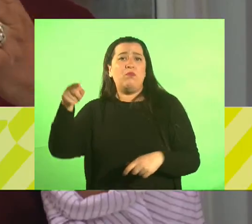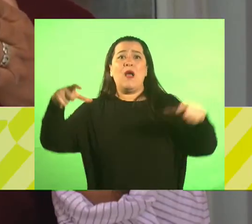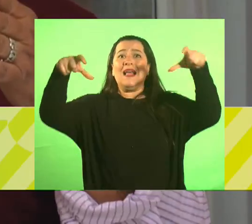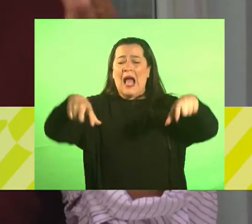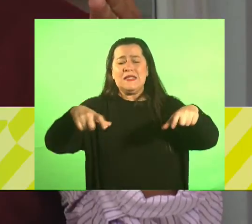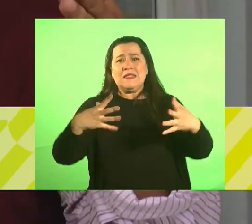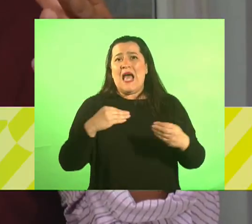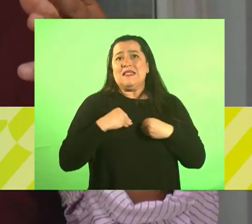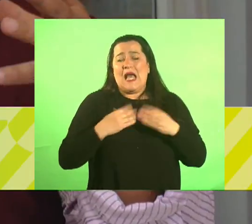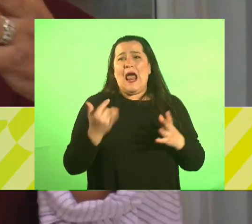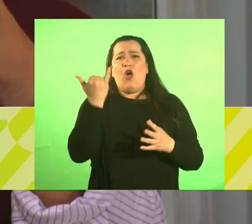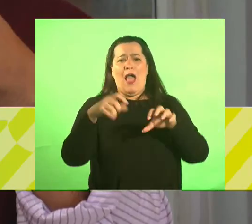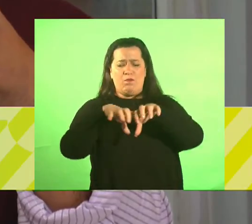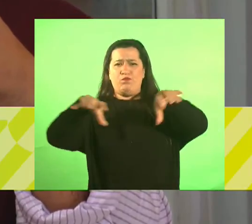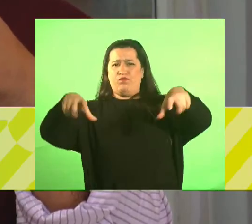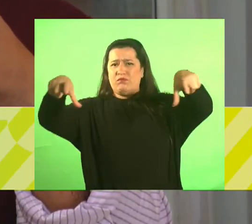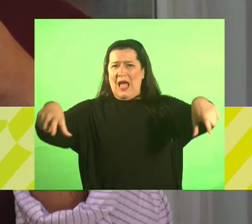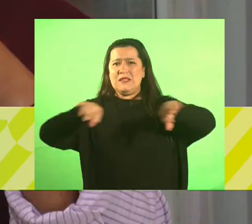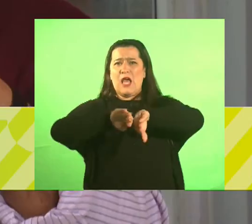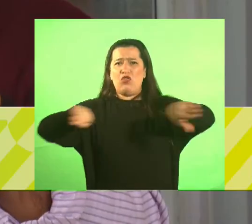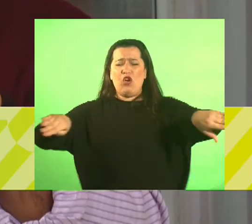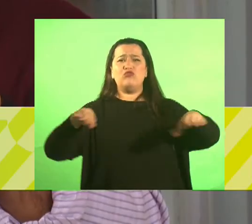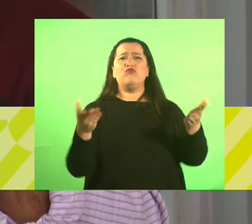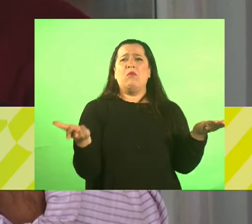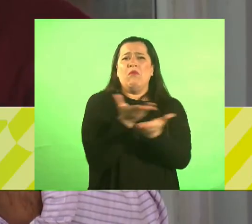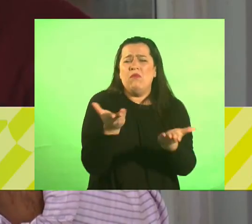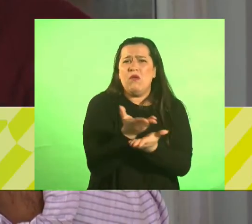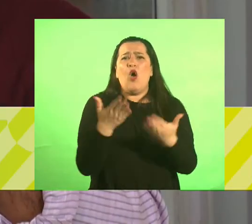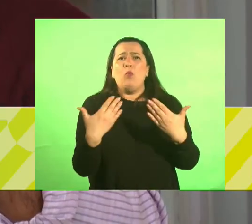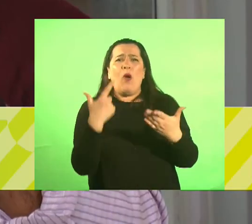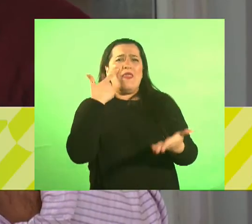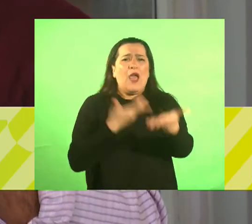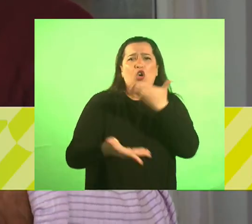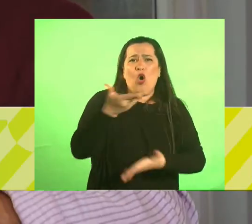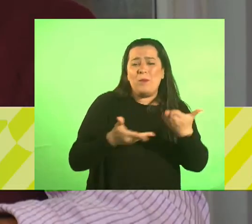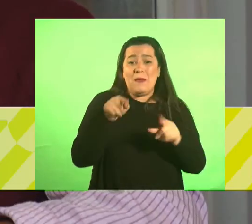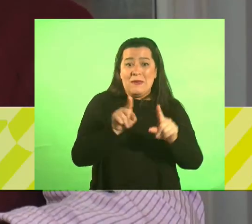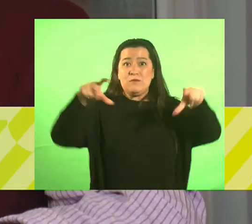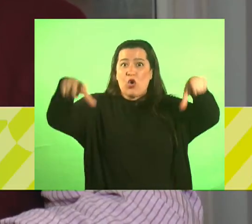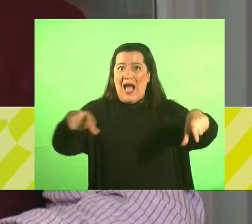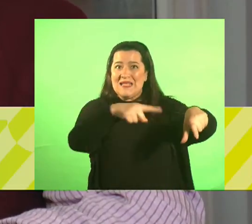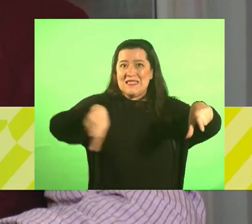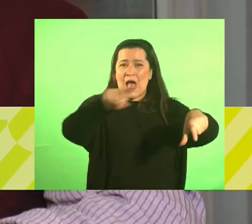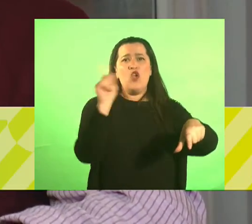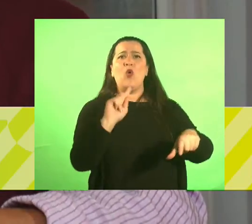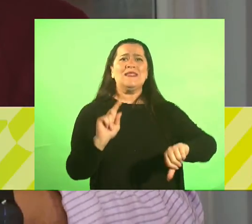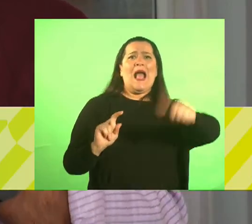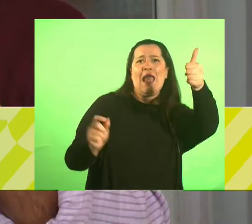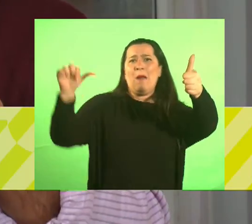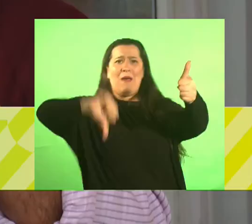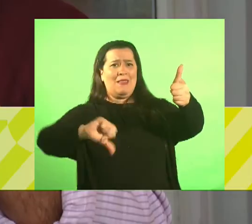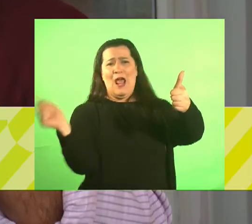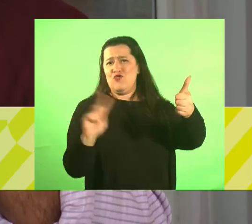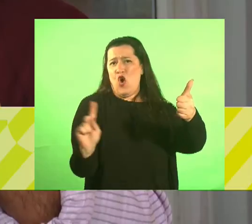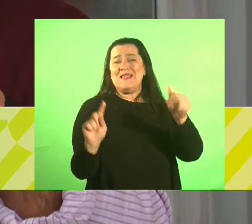La cancha se divide en dos tramos. La complementariedad y la posibilidad de convivir se da en ese terreno. Y no es un tema de ganar o perder. Es